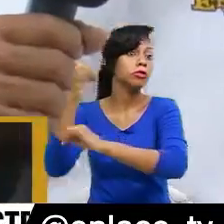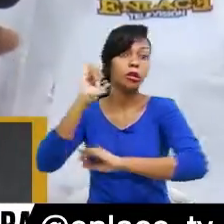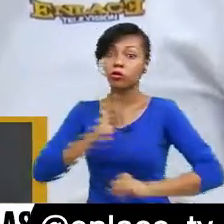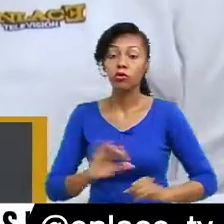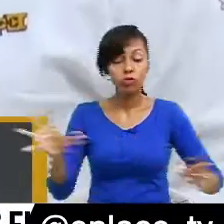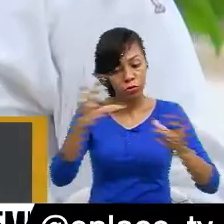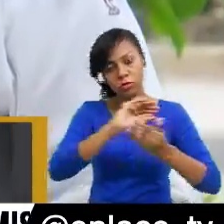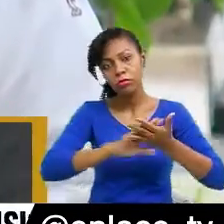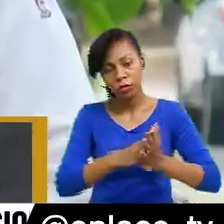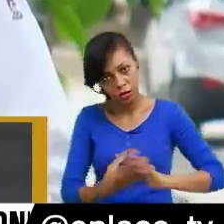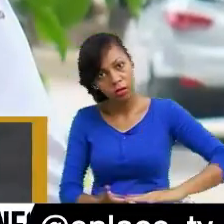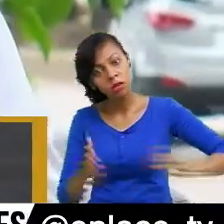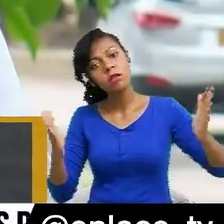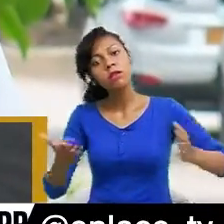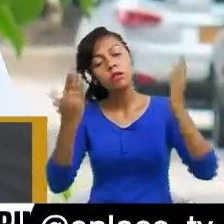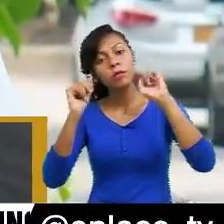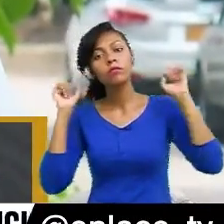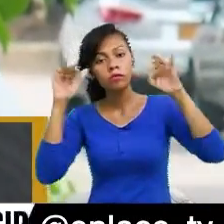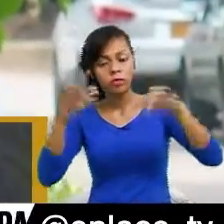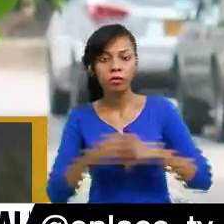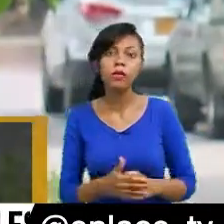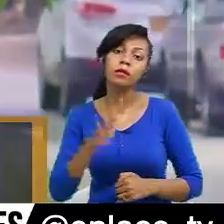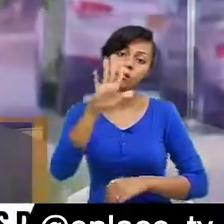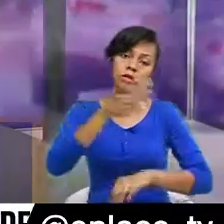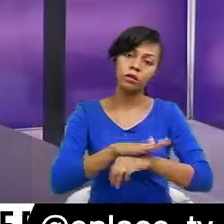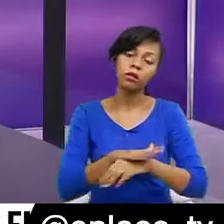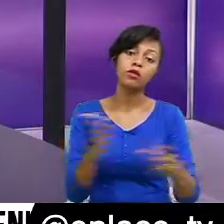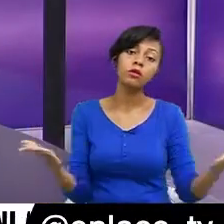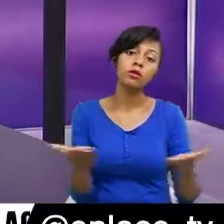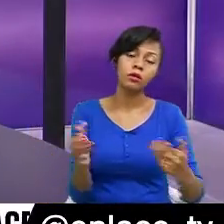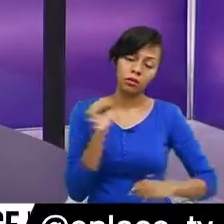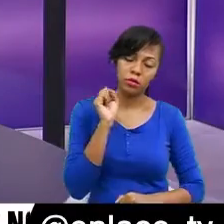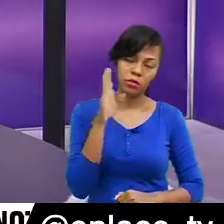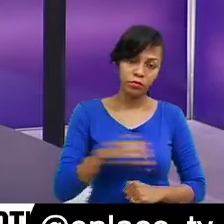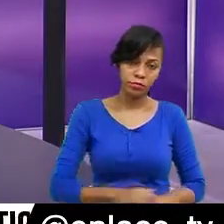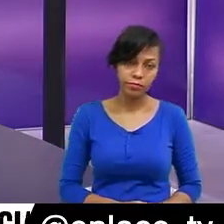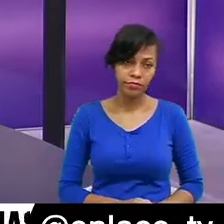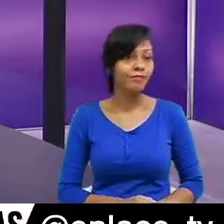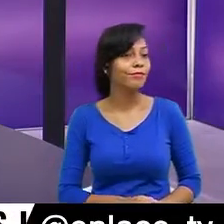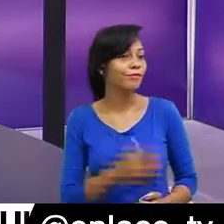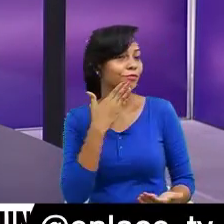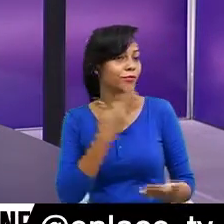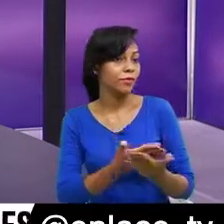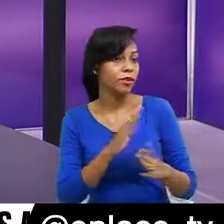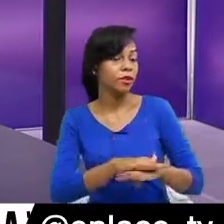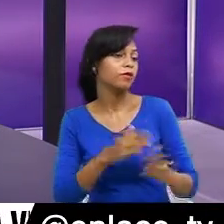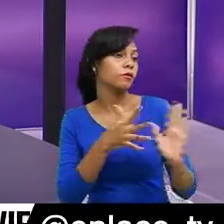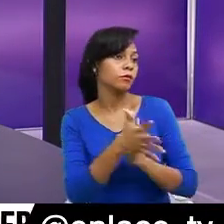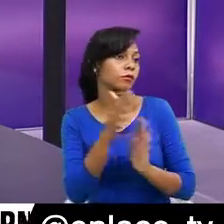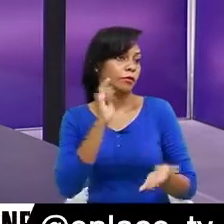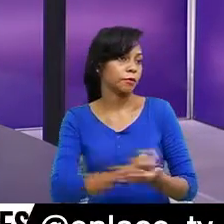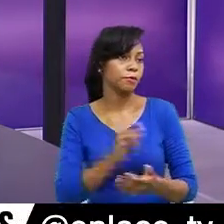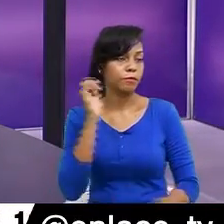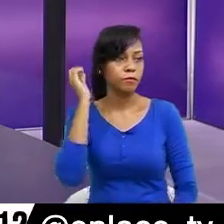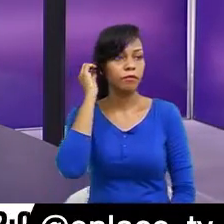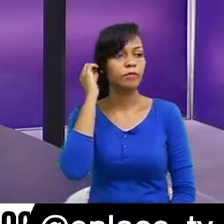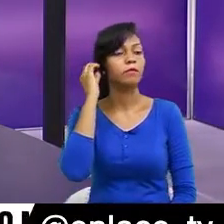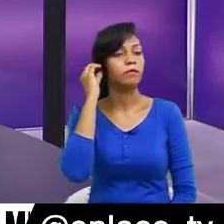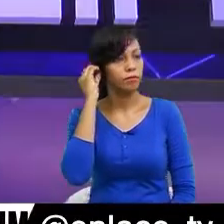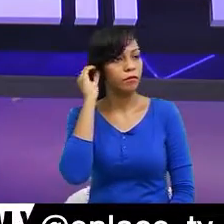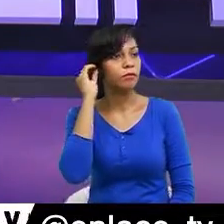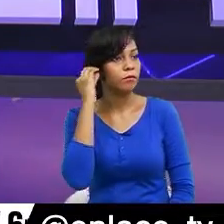convocatoria, esta asamblea de 5 de la tarde en el Club Infantas. Continúen ustedes, compañeros, en estudios con más información. Muy buenas tardes.